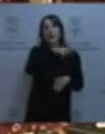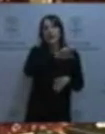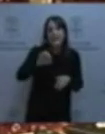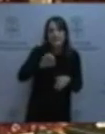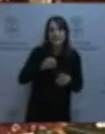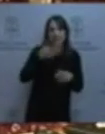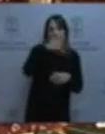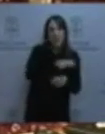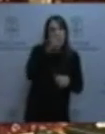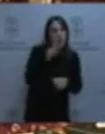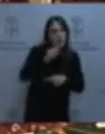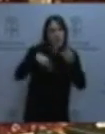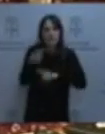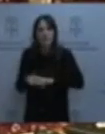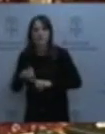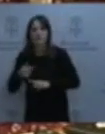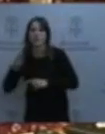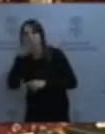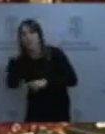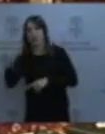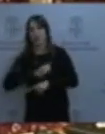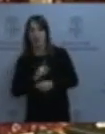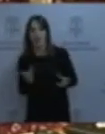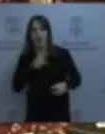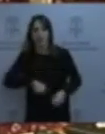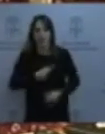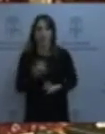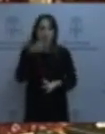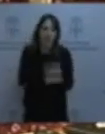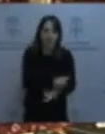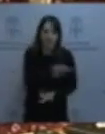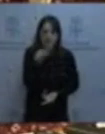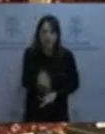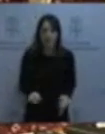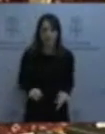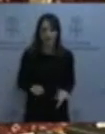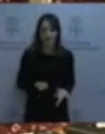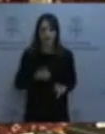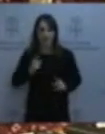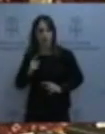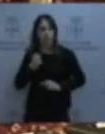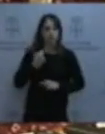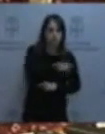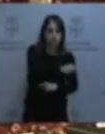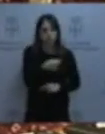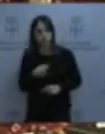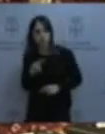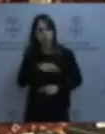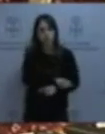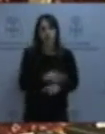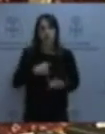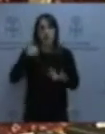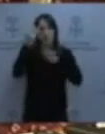aparecían denuncias contra dirigentes de Podemos. Ha vuelto a pasar esta semana. Denuncias o ataques que tienen, en mi opinión,